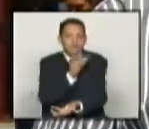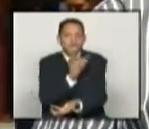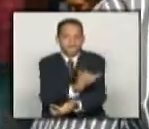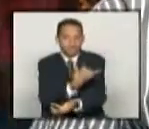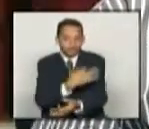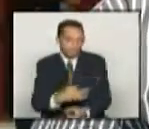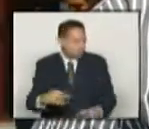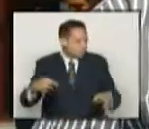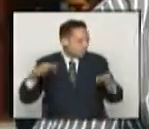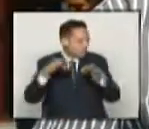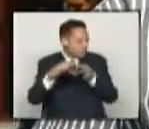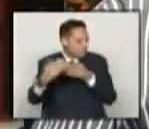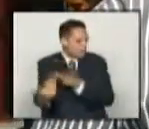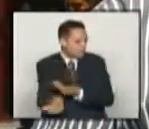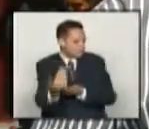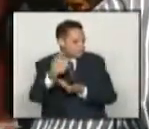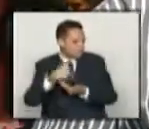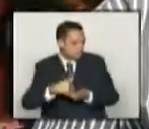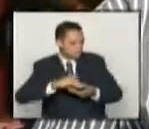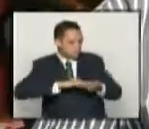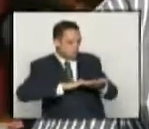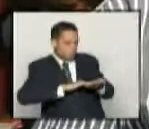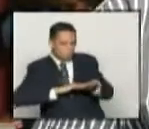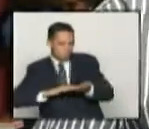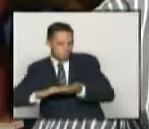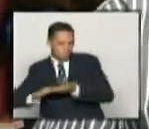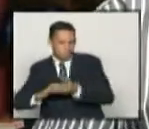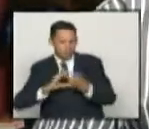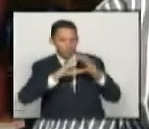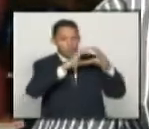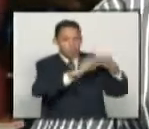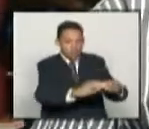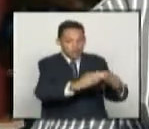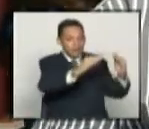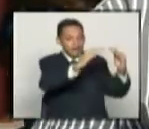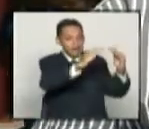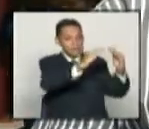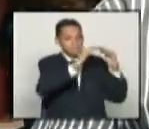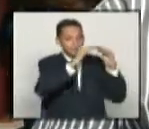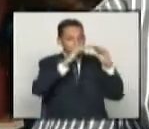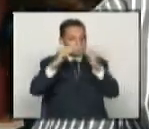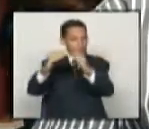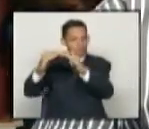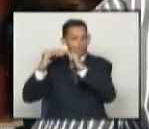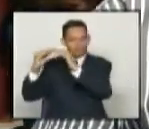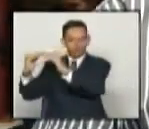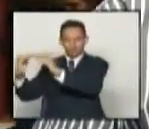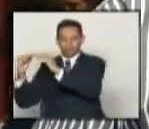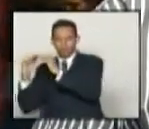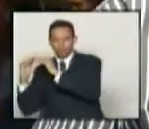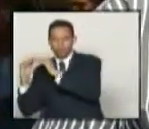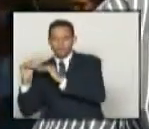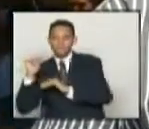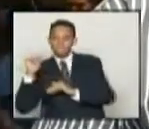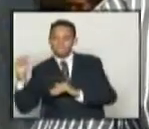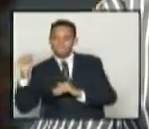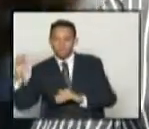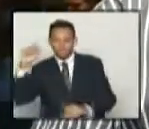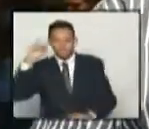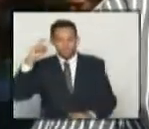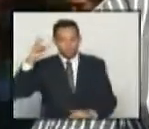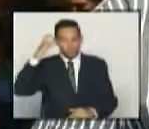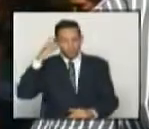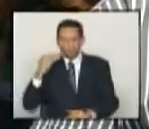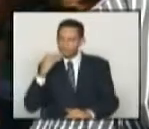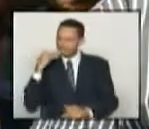hemos venido dando soluciones de fondo a la comunidad y usted, señor gobernador, ha sido generoso con Anserma en